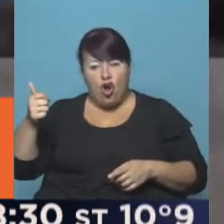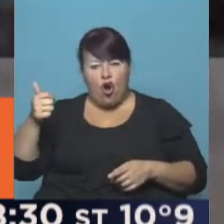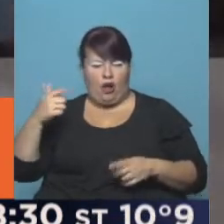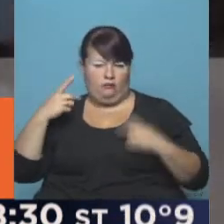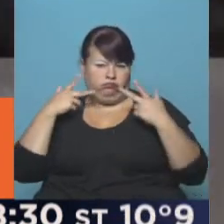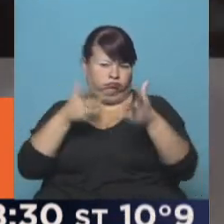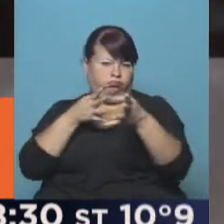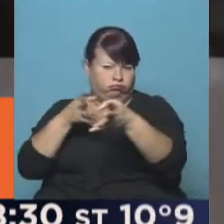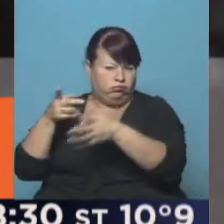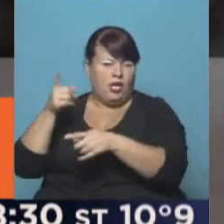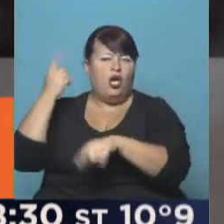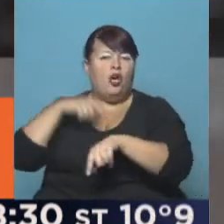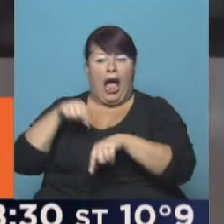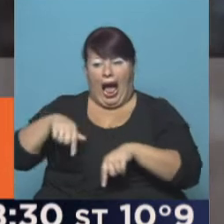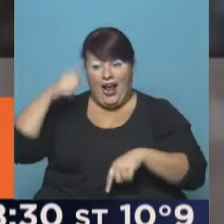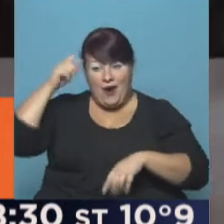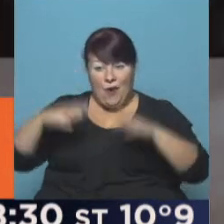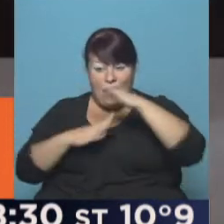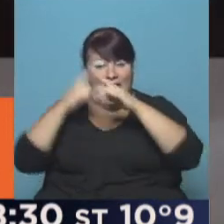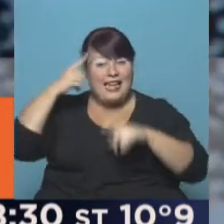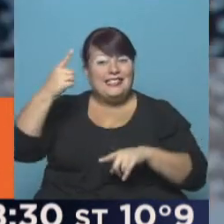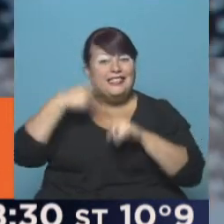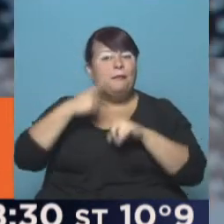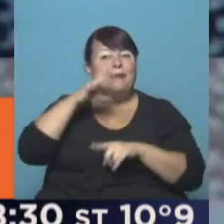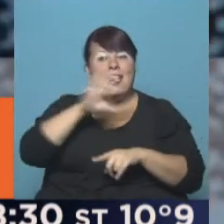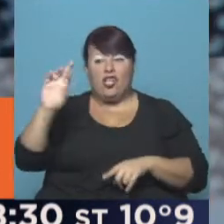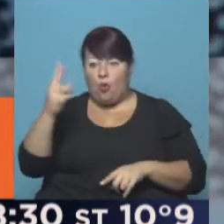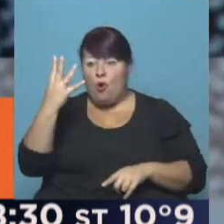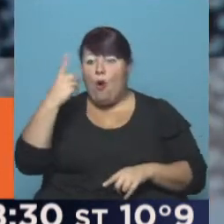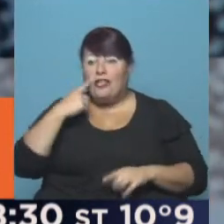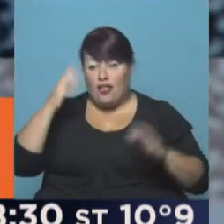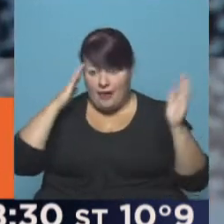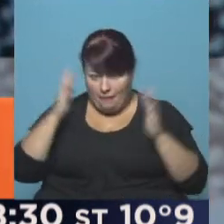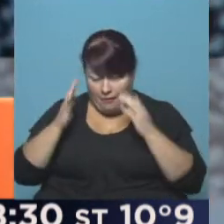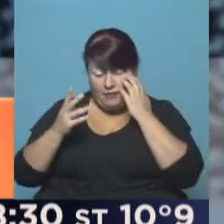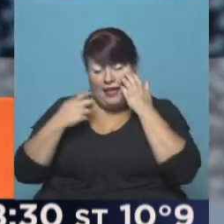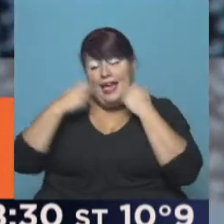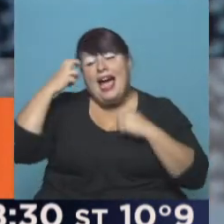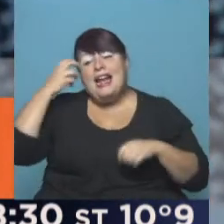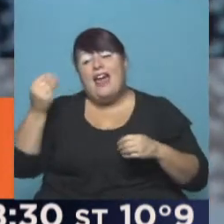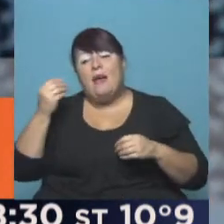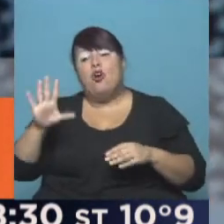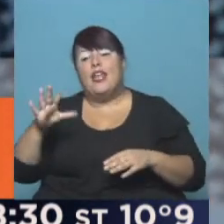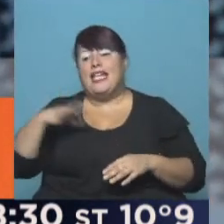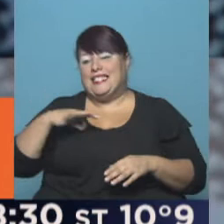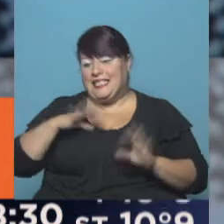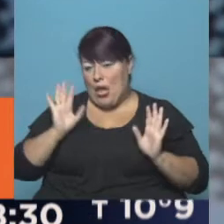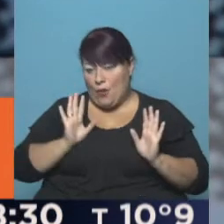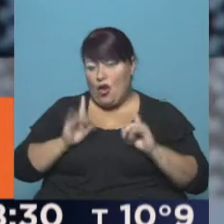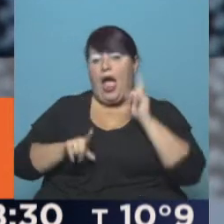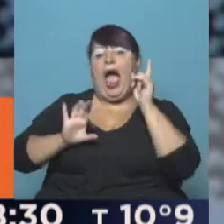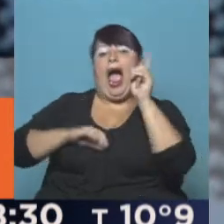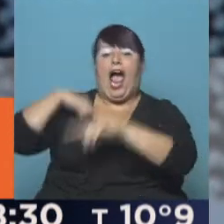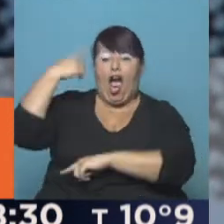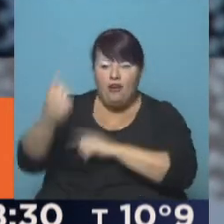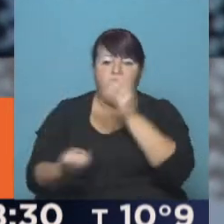alzamiento armado en lo que hoy es tribunales, donde hubo 1.500 muertos en 4 días. Digo radical porque eran cívicos que al año siguiente